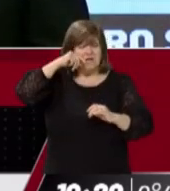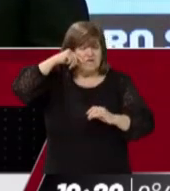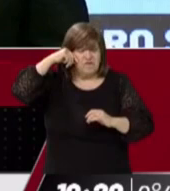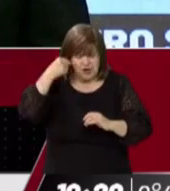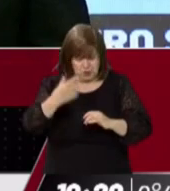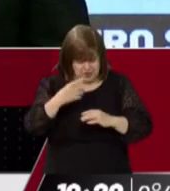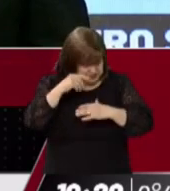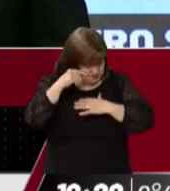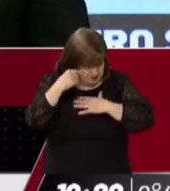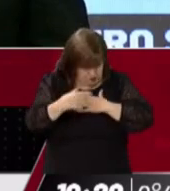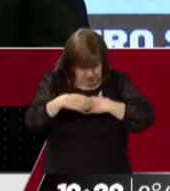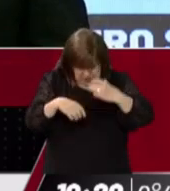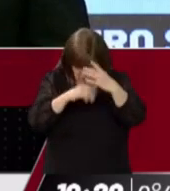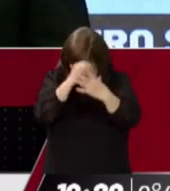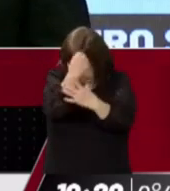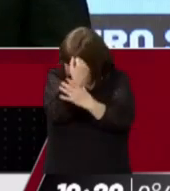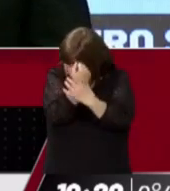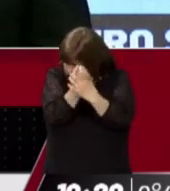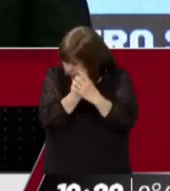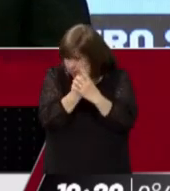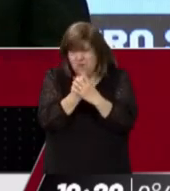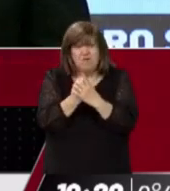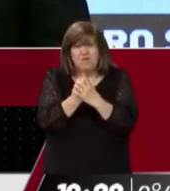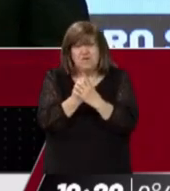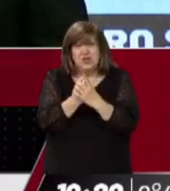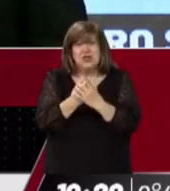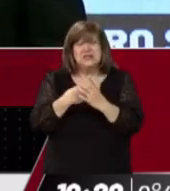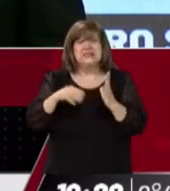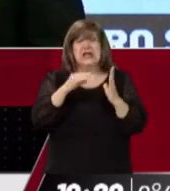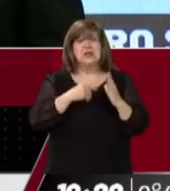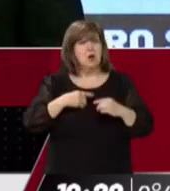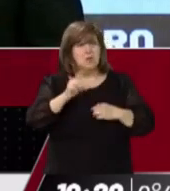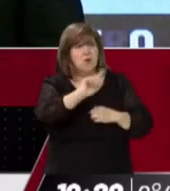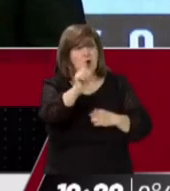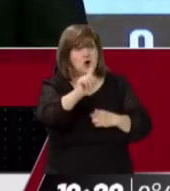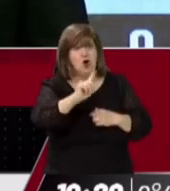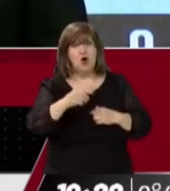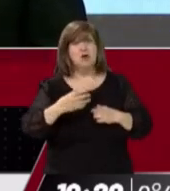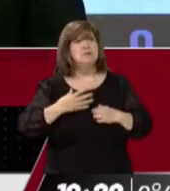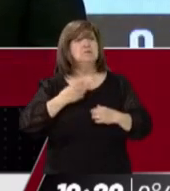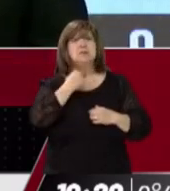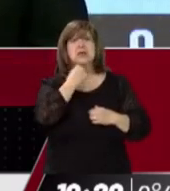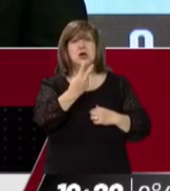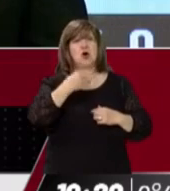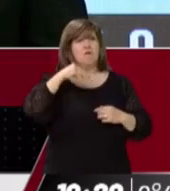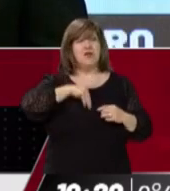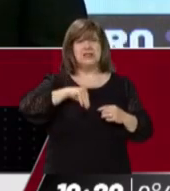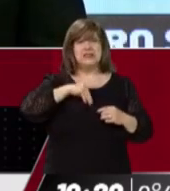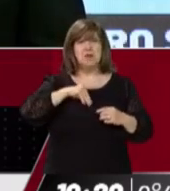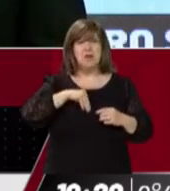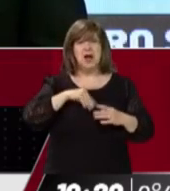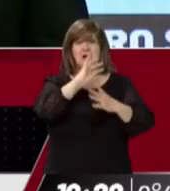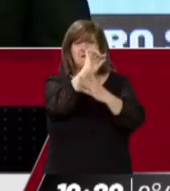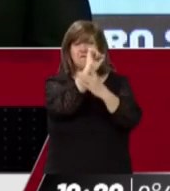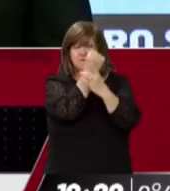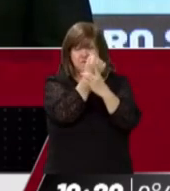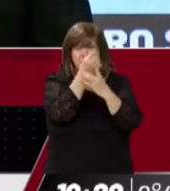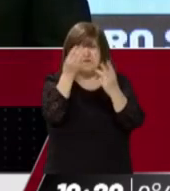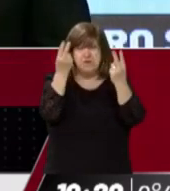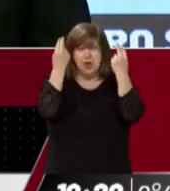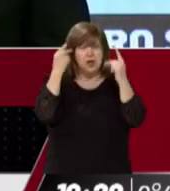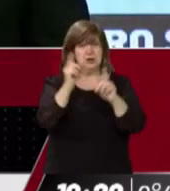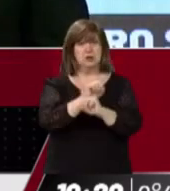le dijo vos no tenés Por qué sentirte vergüenza vergüenza tienen que tener ellos vos sos víctima hicieron y ellos hicieron con ustedes